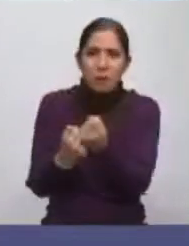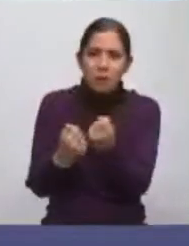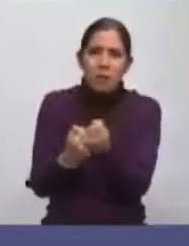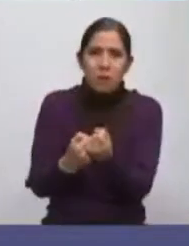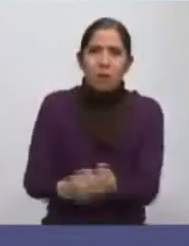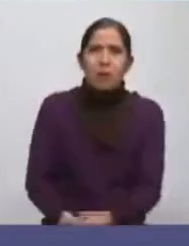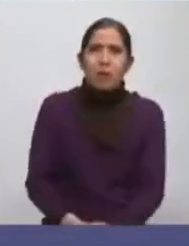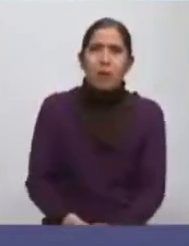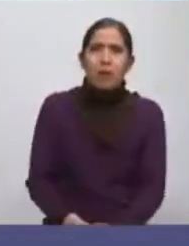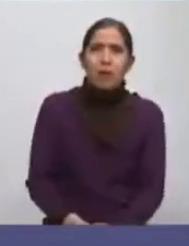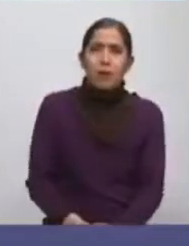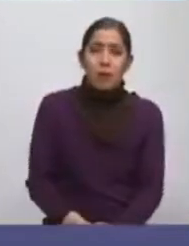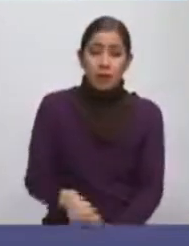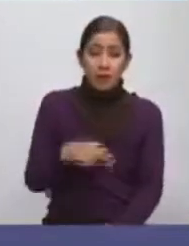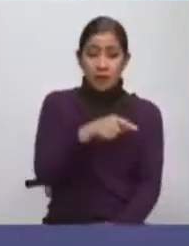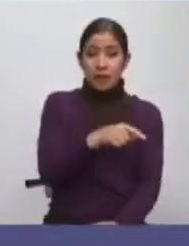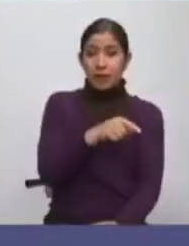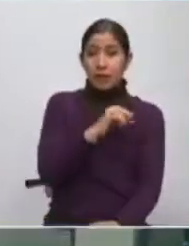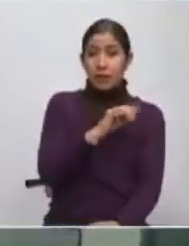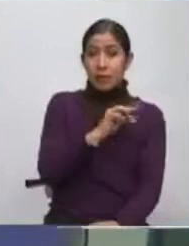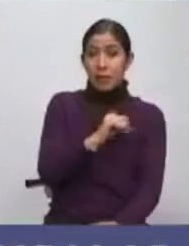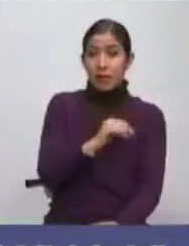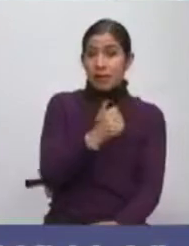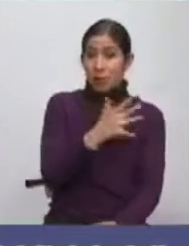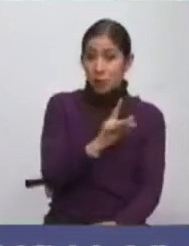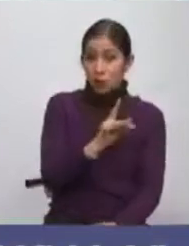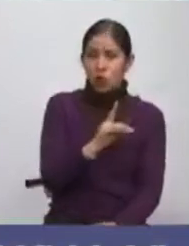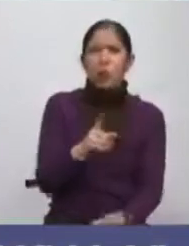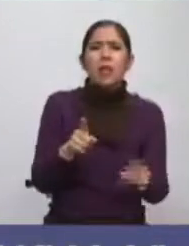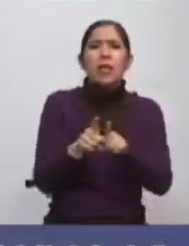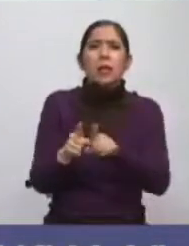primero, la marca de 08 en Bolivia, porque es hecho por manos bolivianas, y también apoyando la educación boliviana.